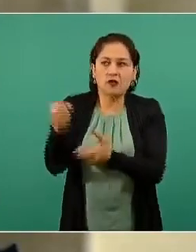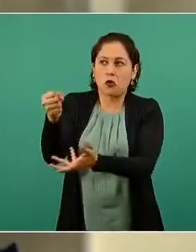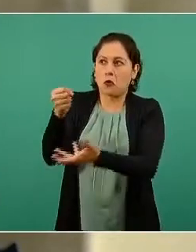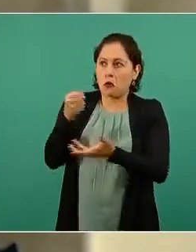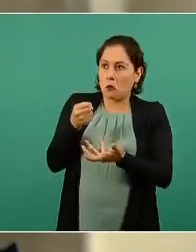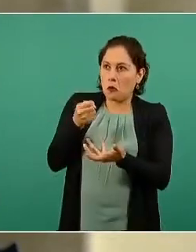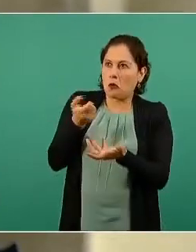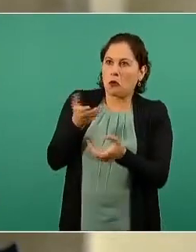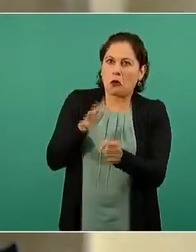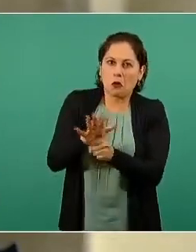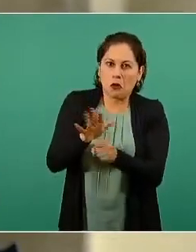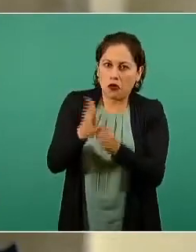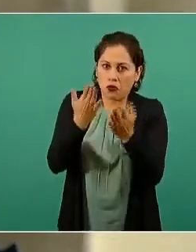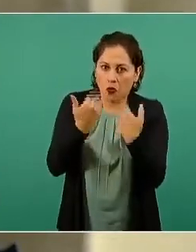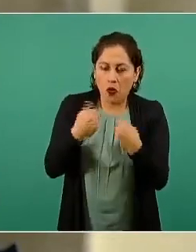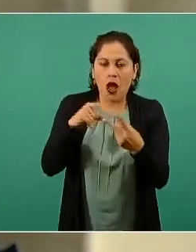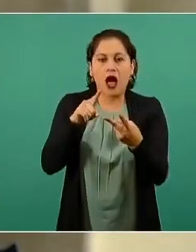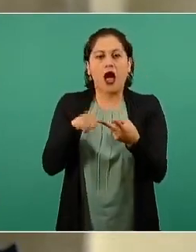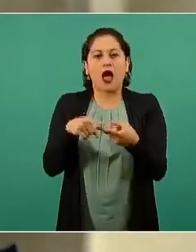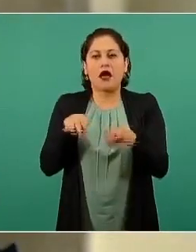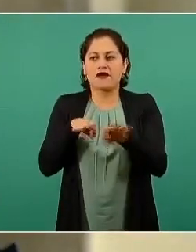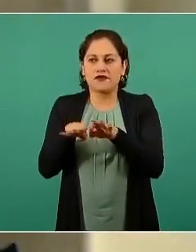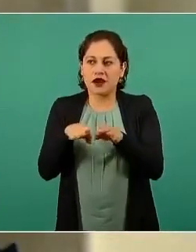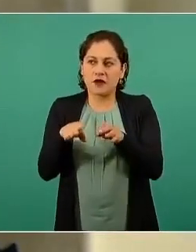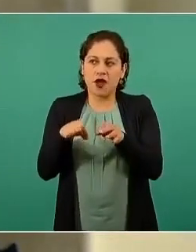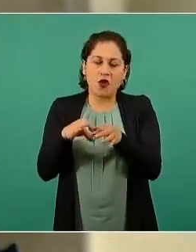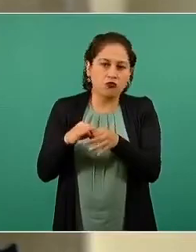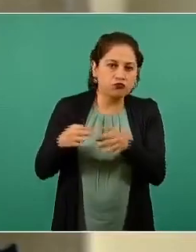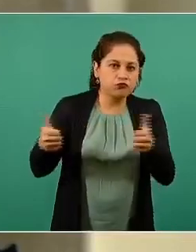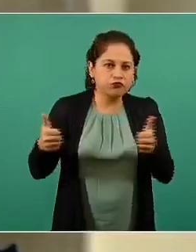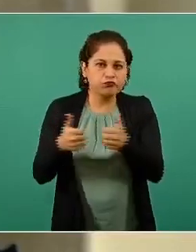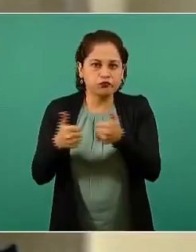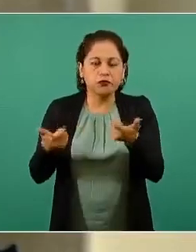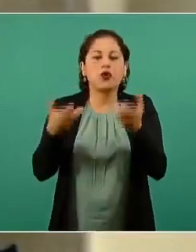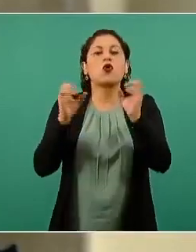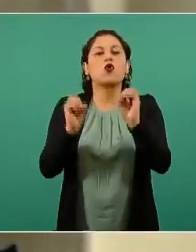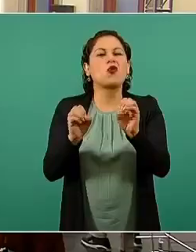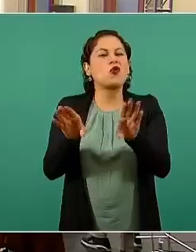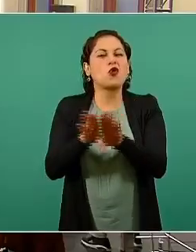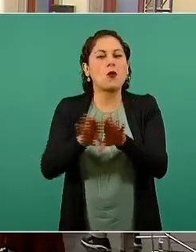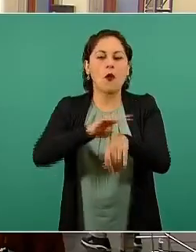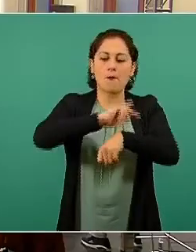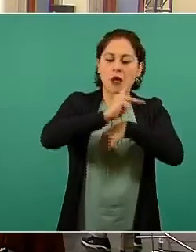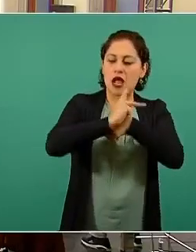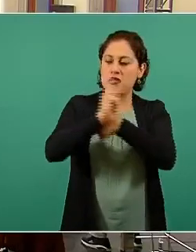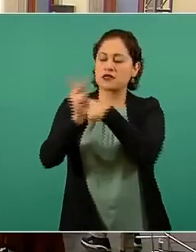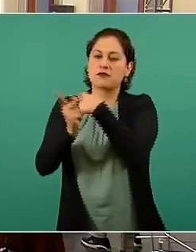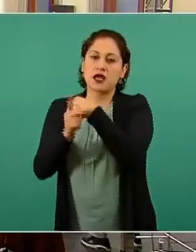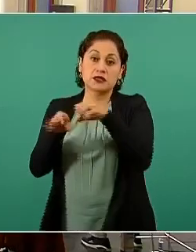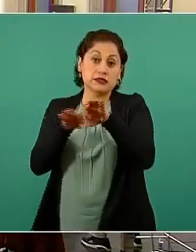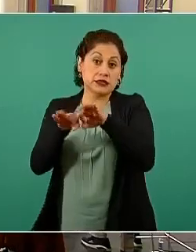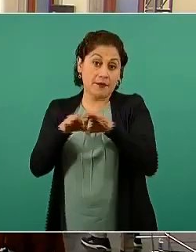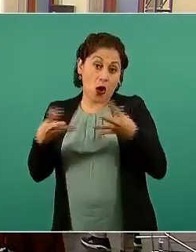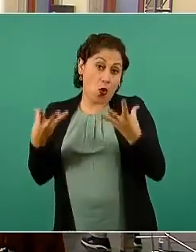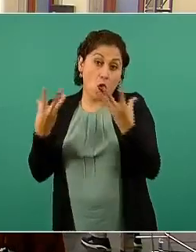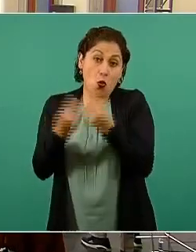planeación. ¿Qué fue lo que tuvieron que trabajar precisamente en conjunto ambas naciones precisamente para lograr este éxito? ¿Qué tal?